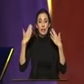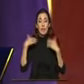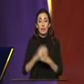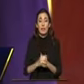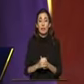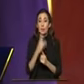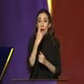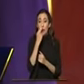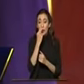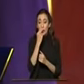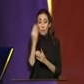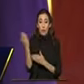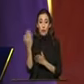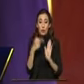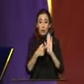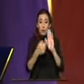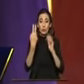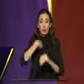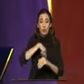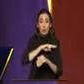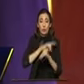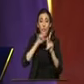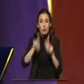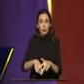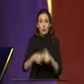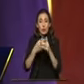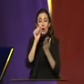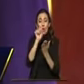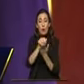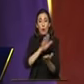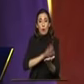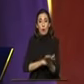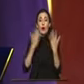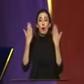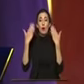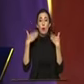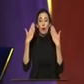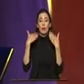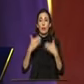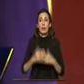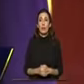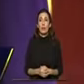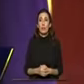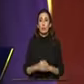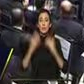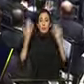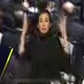cual, junto con nosotros, inició esto en la queridísima ciudad de Guayaquil.